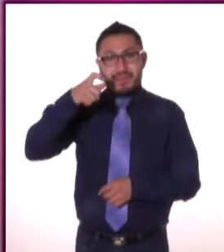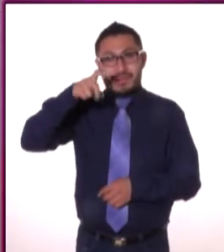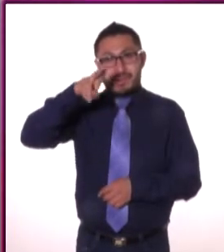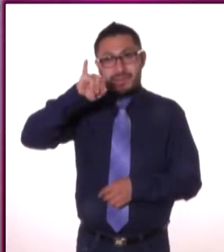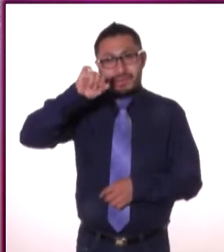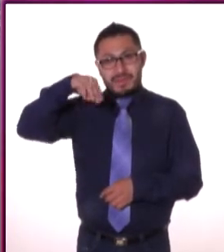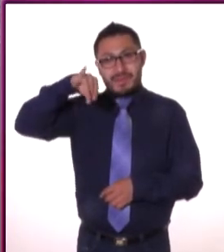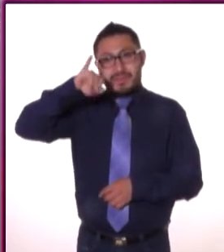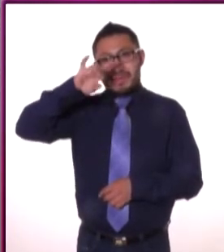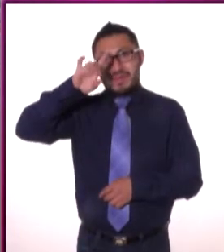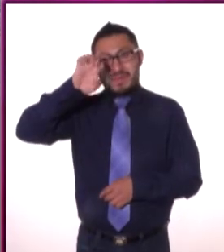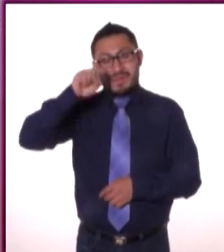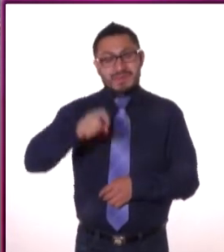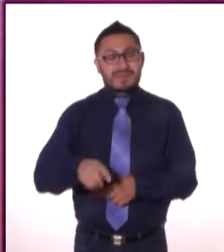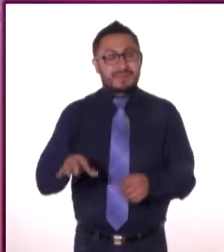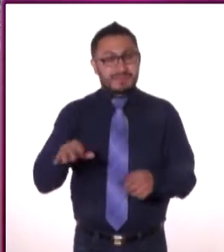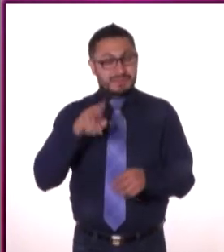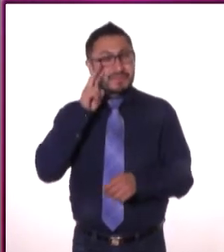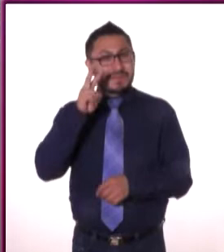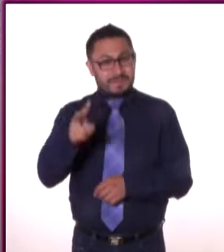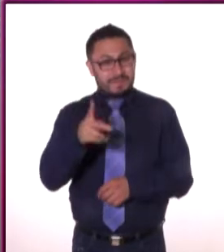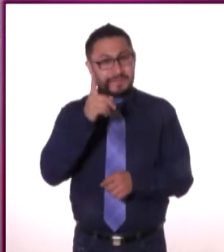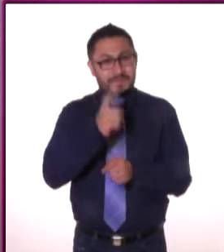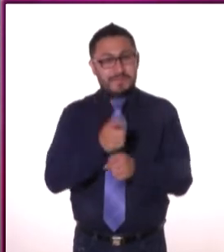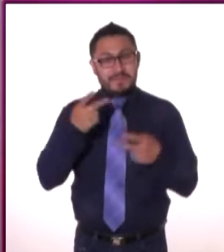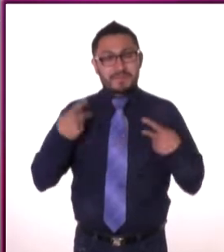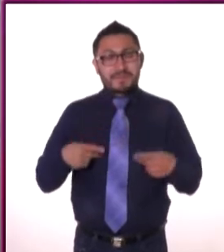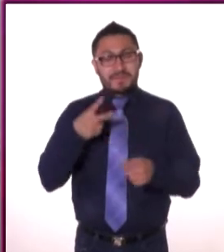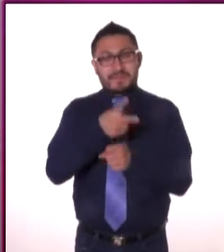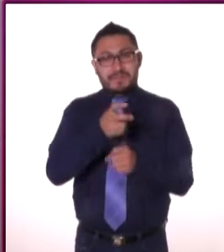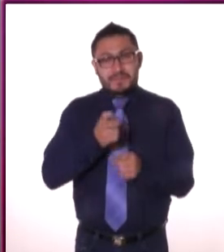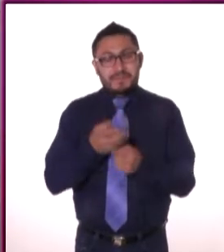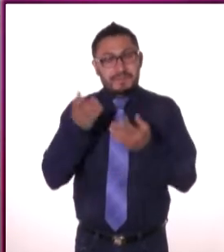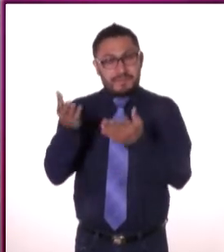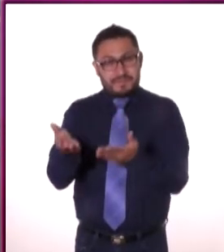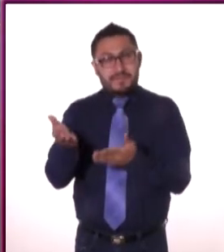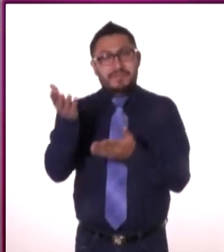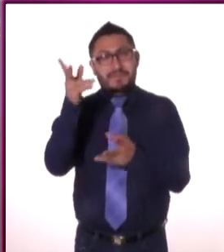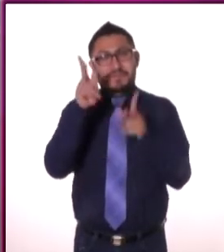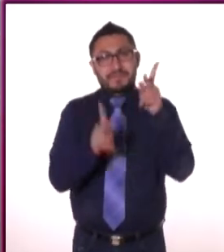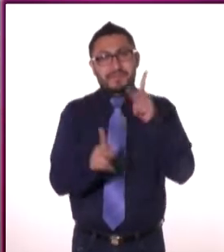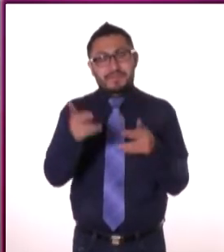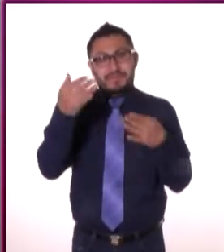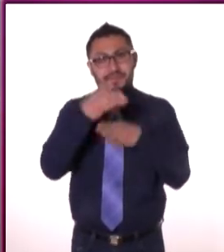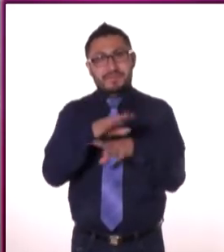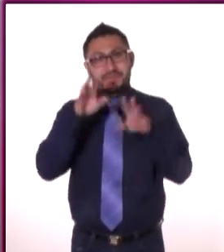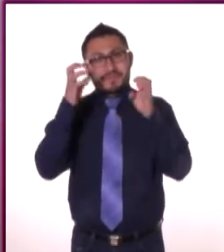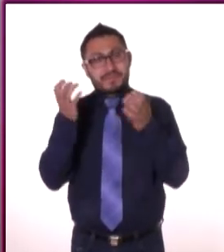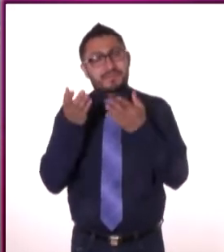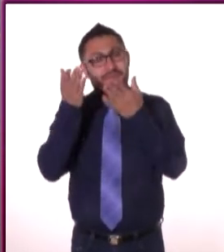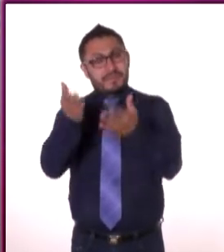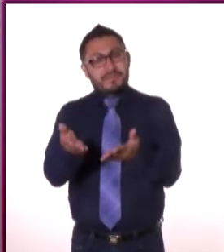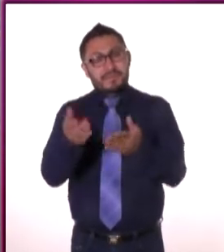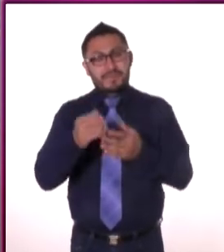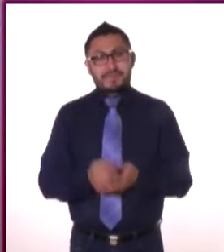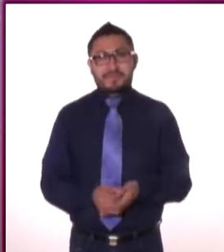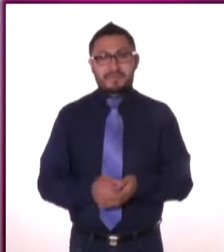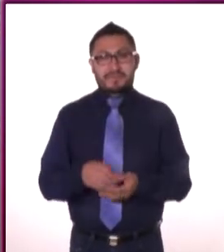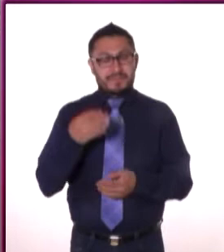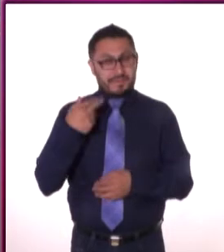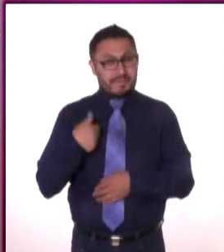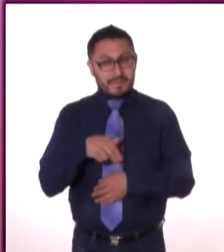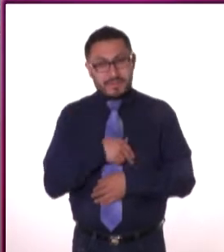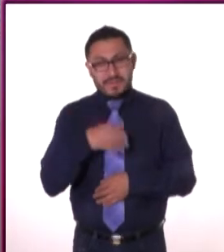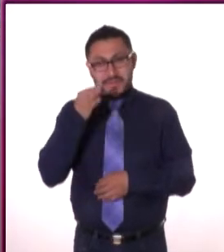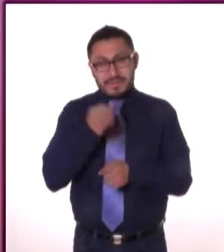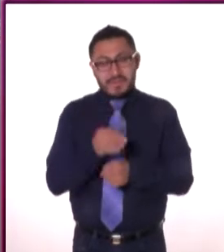gran Arquímedes. No, pues wow, ¿eh? ¿Por qué no vamos con nuestro primer especialista invitado para que nos cuente todo sobre las contribuciones de